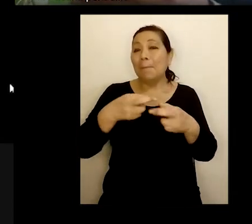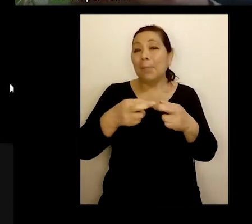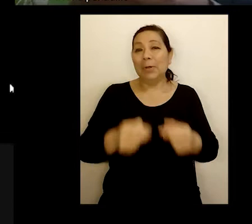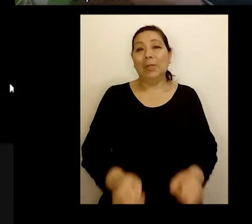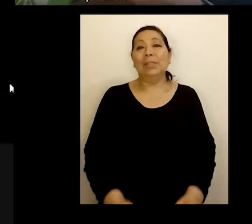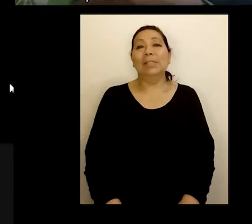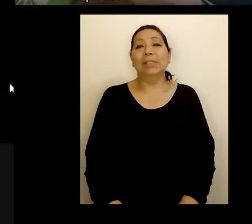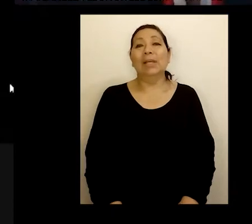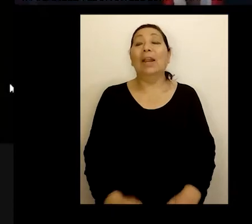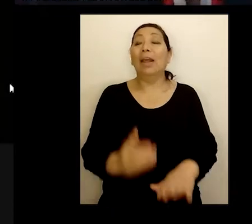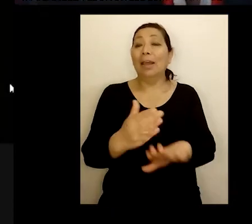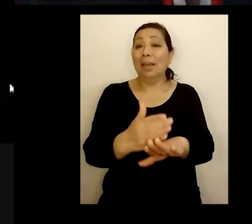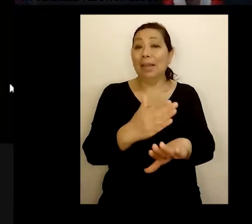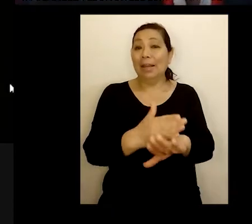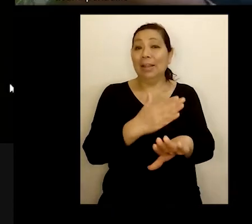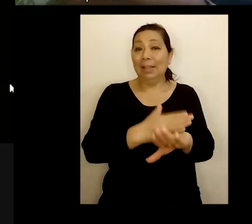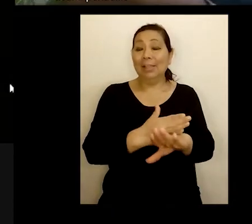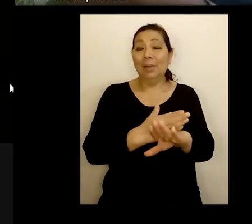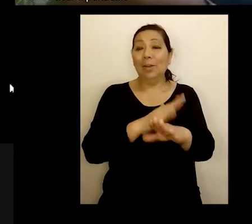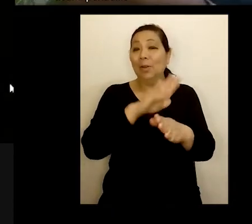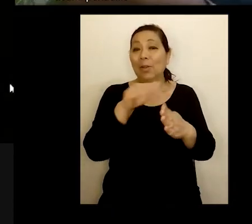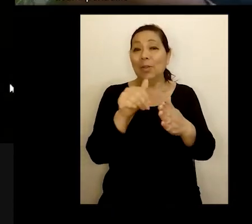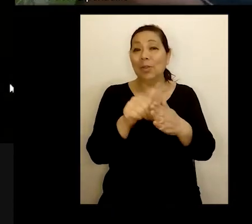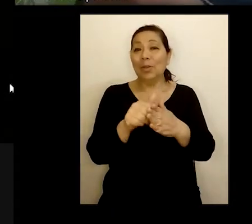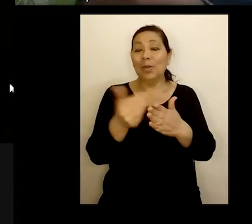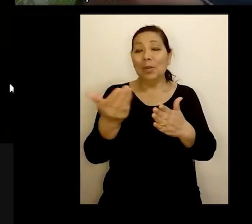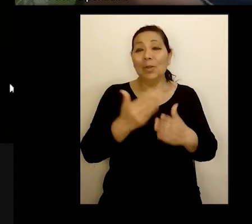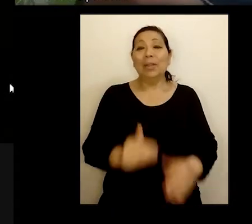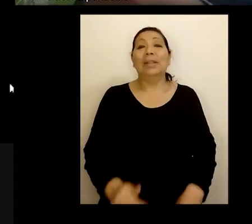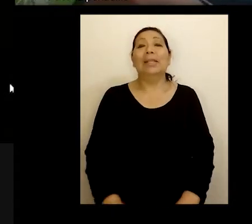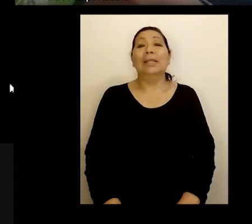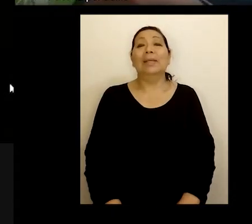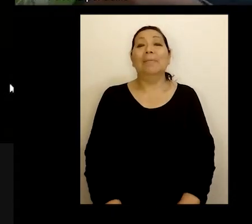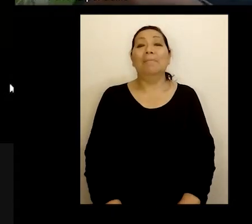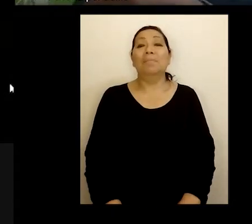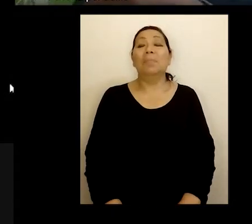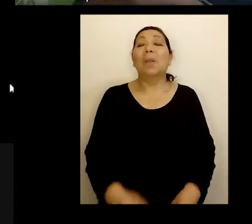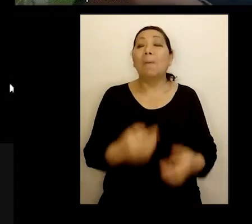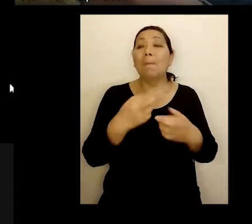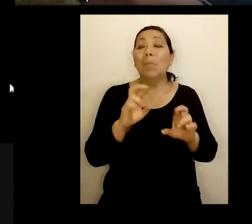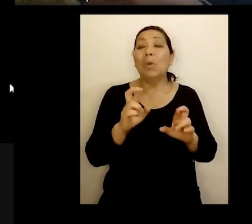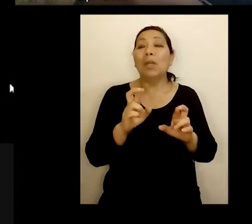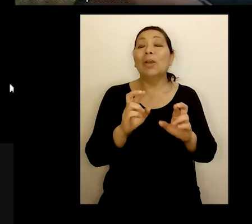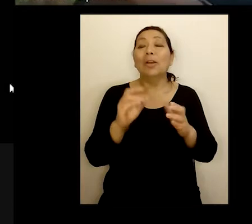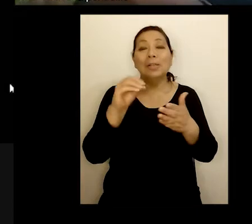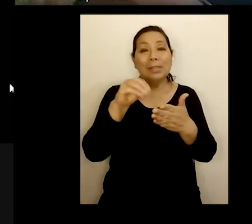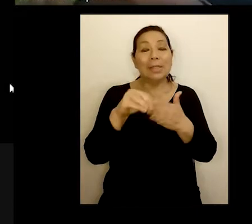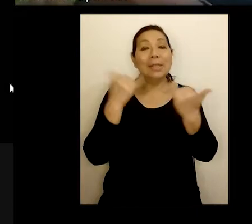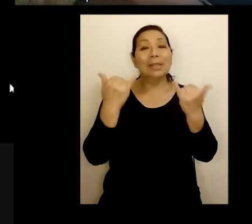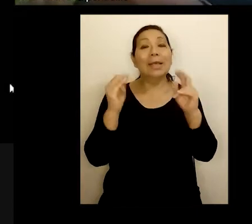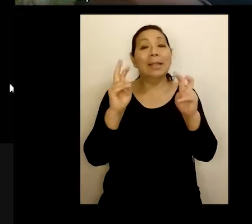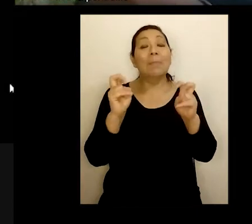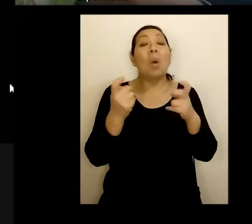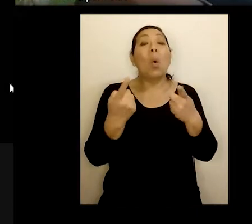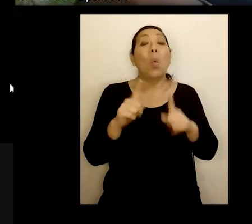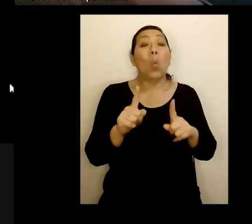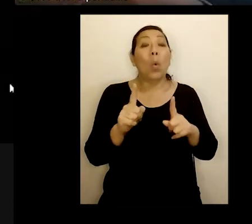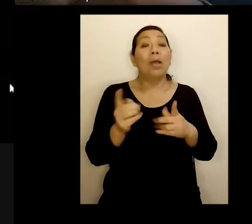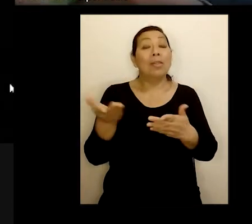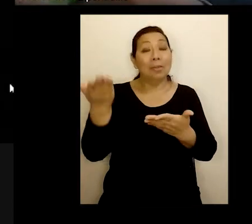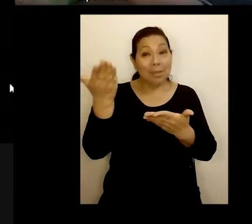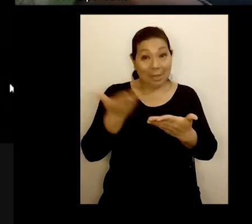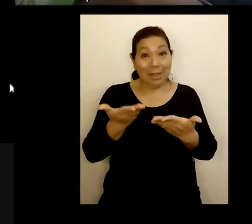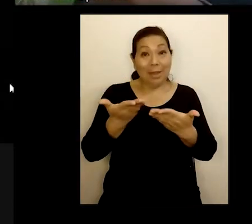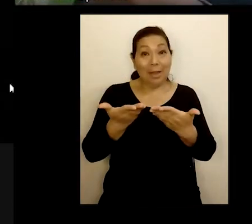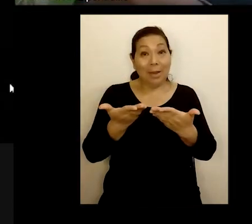procesal. Y el desarrollo de todo el recurso de apelación del Ministerio Público se centró en ese tema. Ahora, cuando llega a la